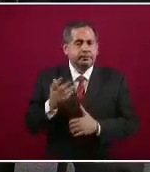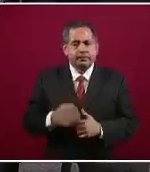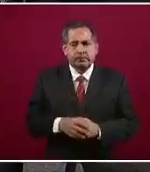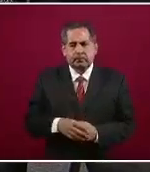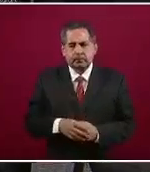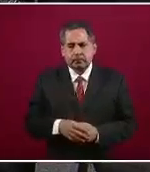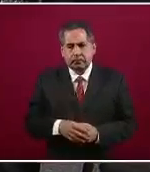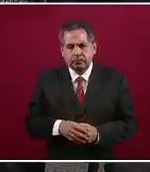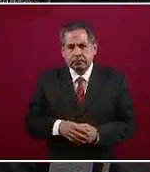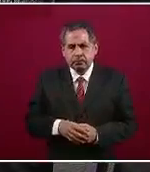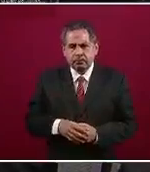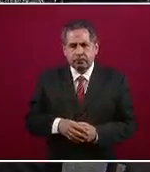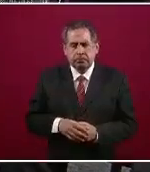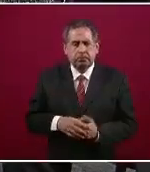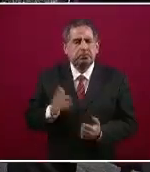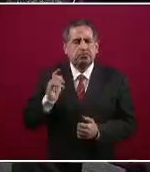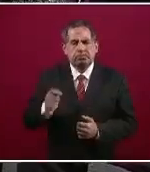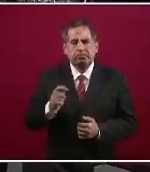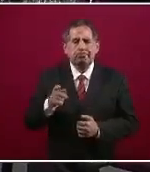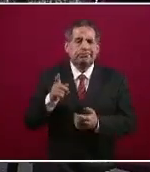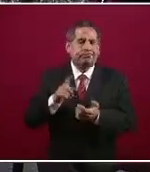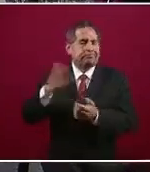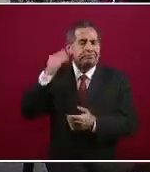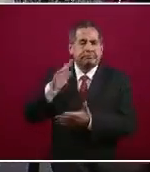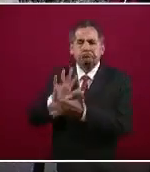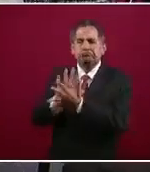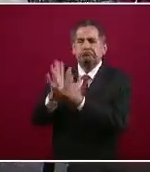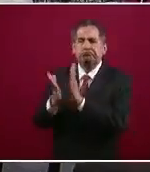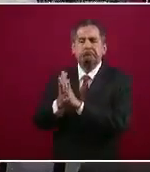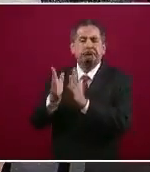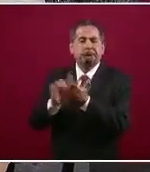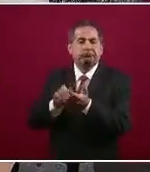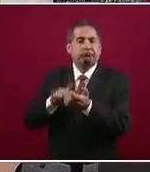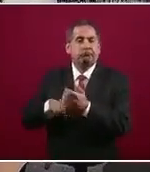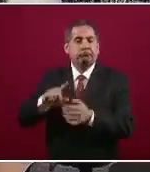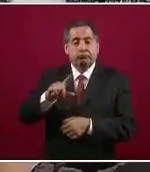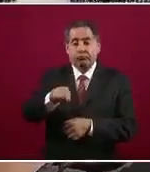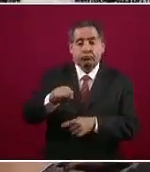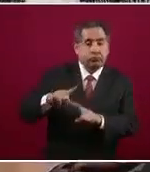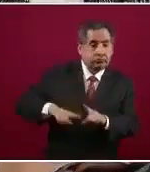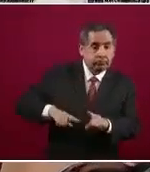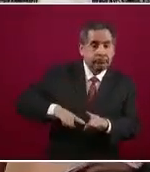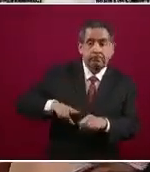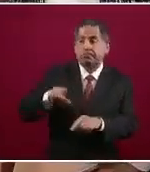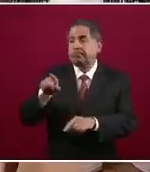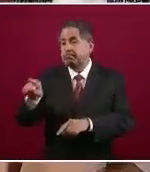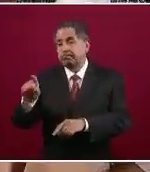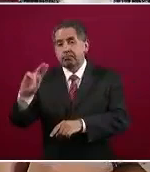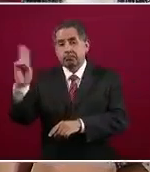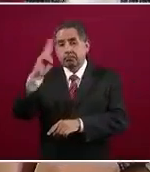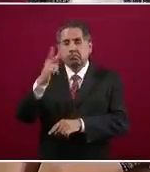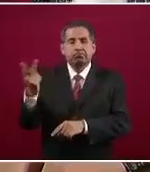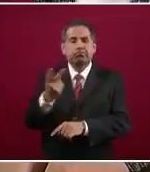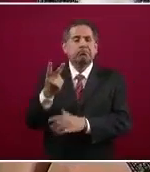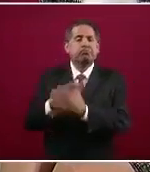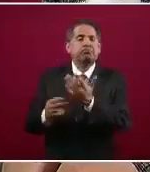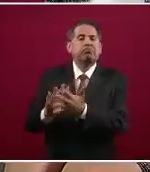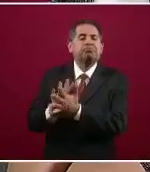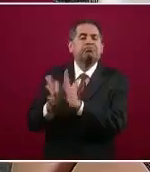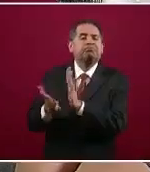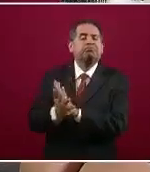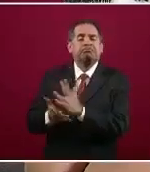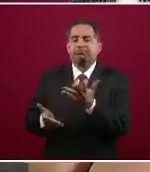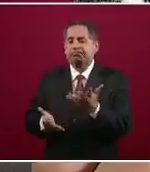porque había contubernio con las autoridades. Todo esto